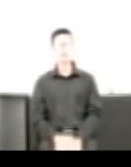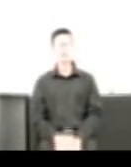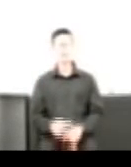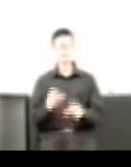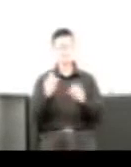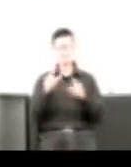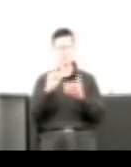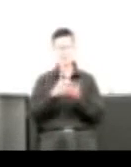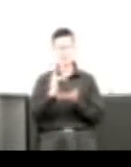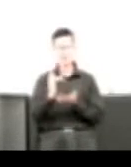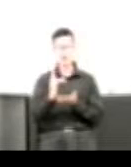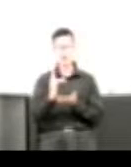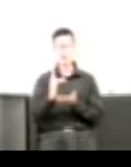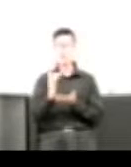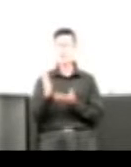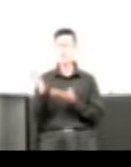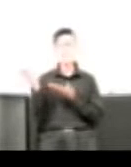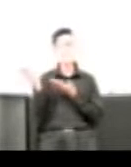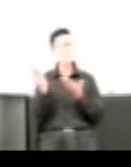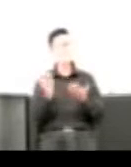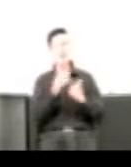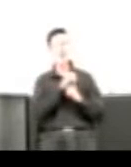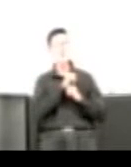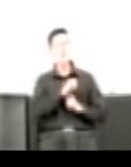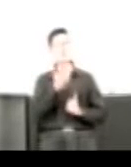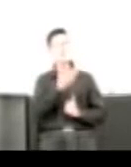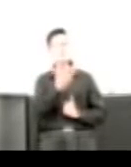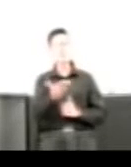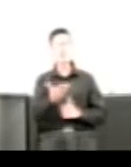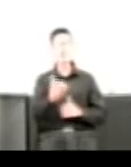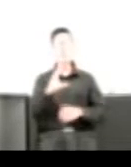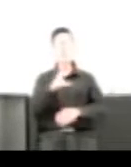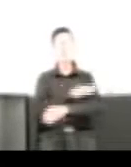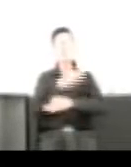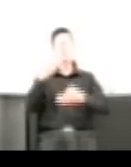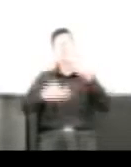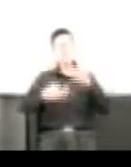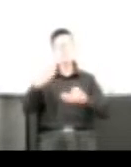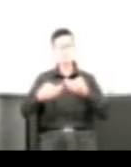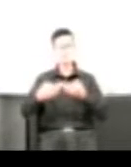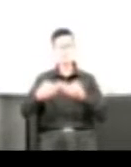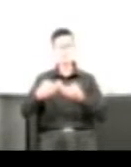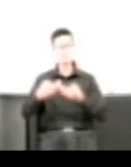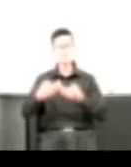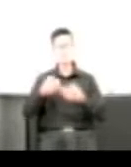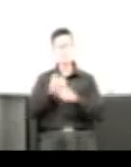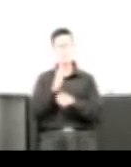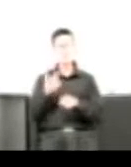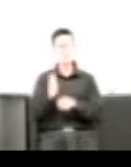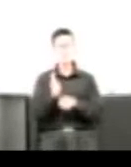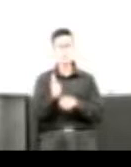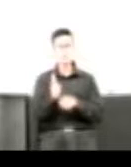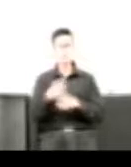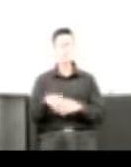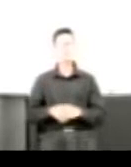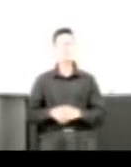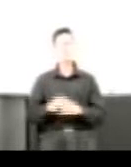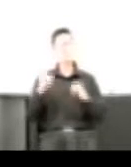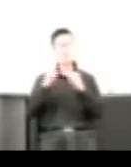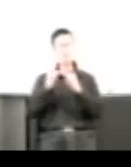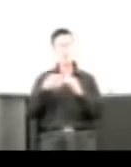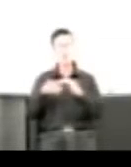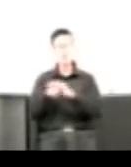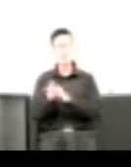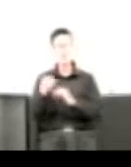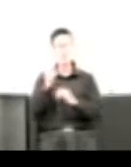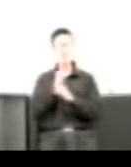También agradecemos la presencia de autoridades del Poder Judicial del Estado de Guanajuato, autoridades del Instituto de Acceso a la Información Pública para el